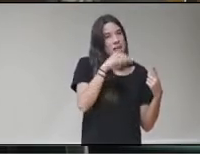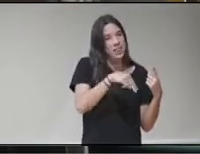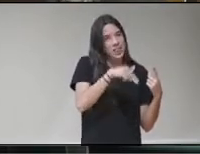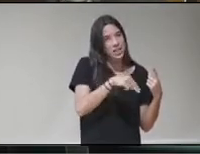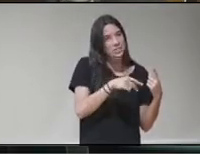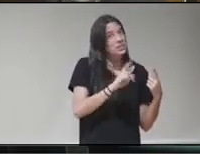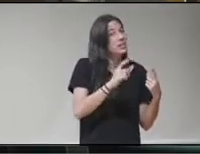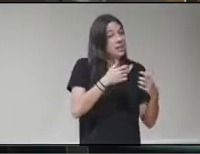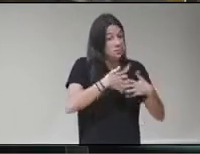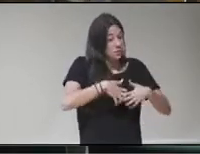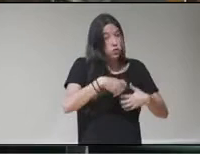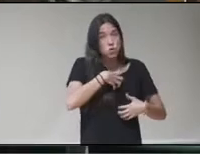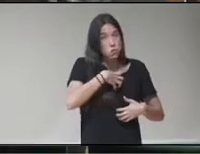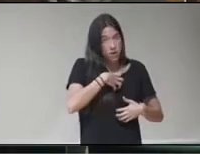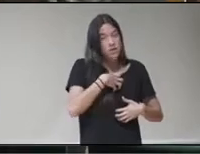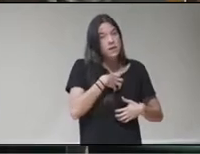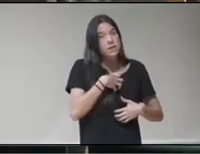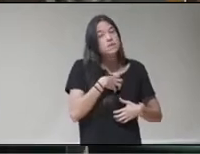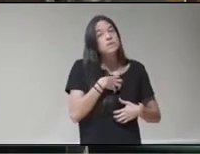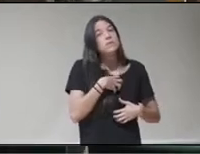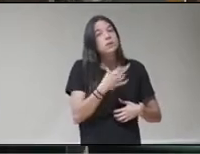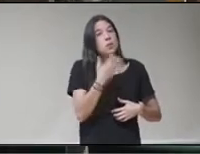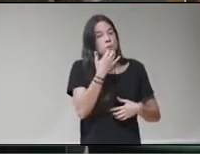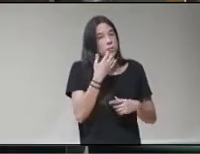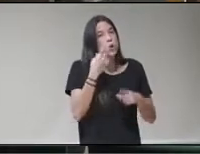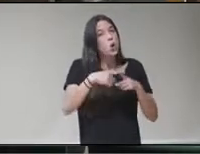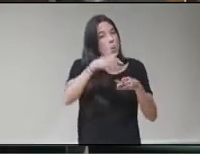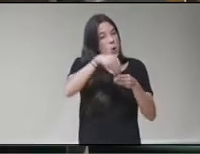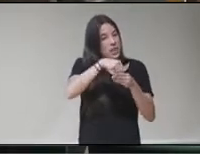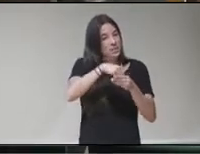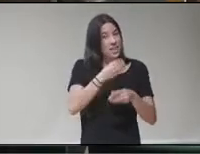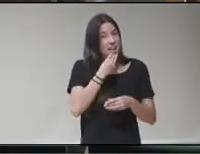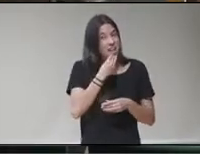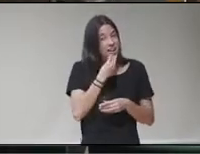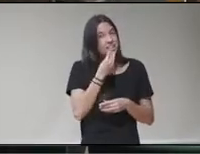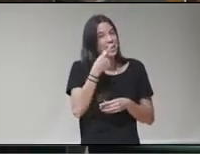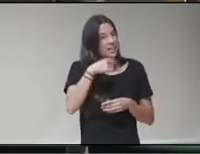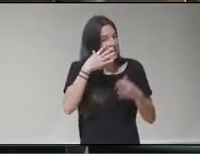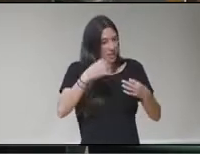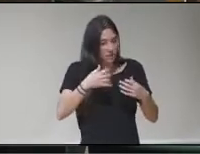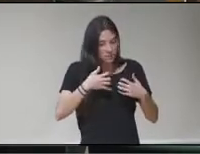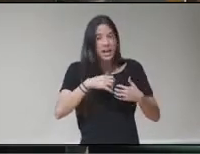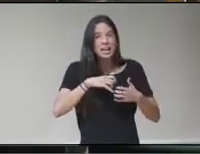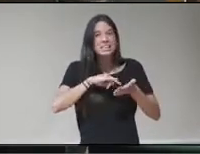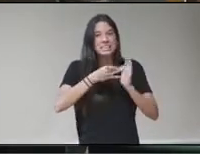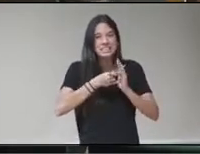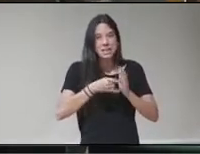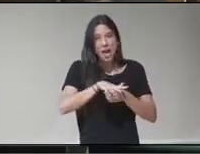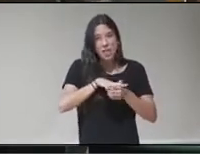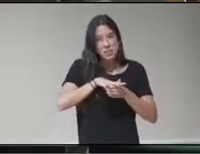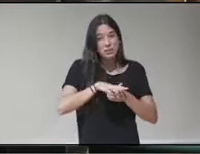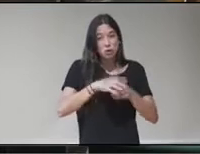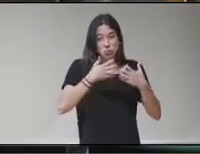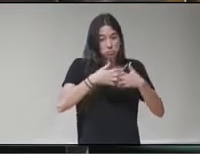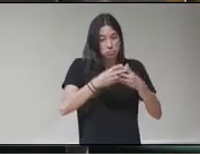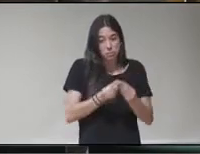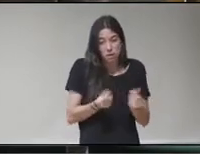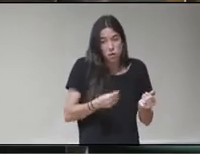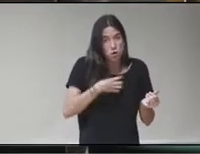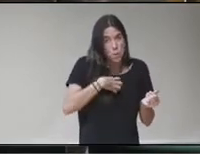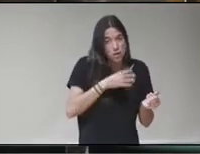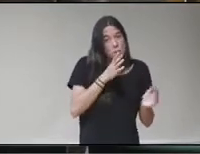no digeribles, es decir, componentes de nuestra dieta que nuestro sistema enzimático no es capaz de degradar y por lo tanto